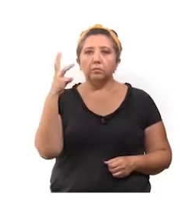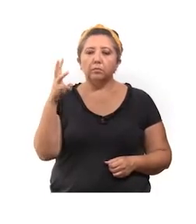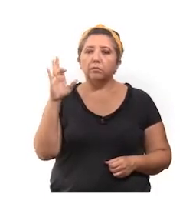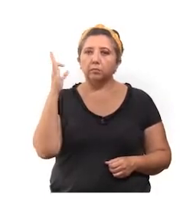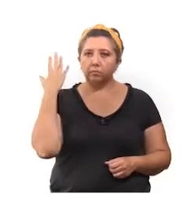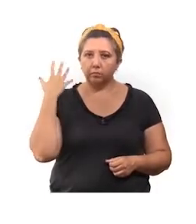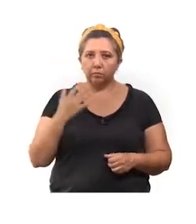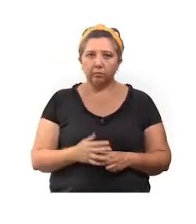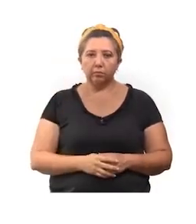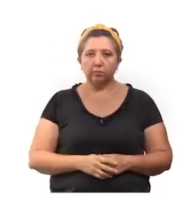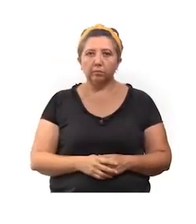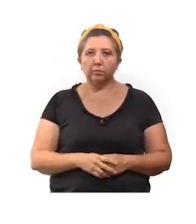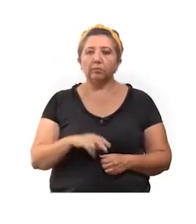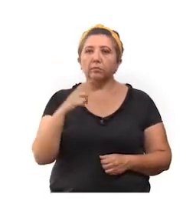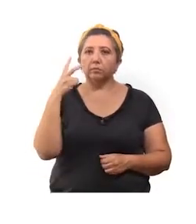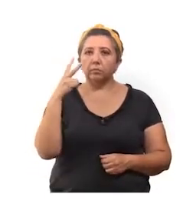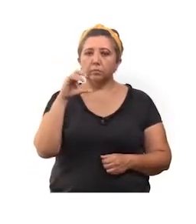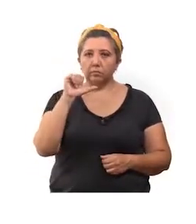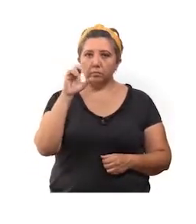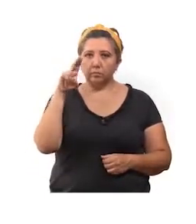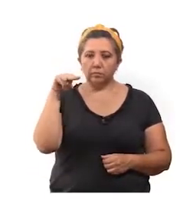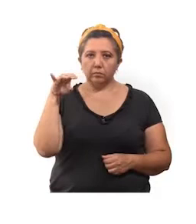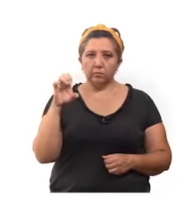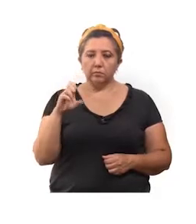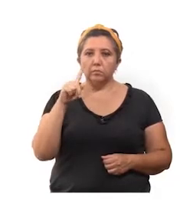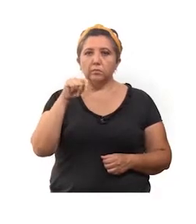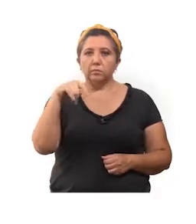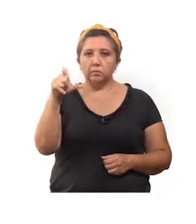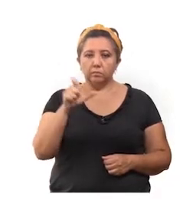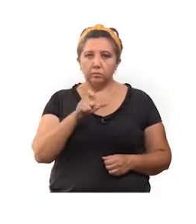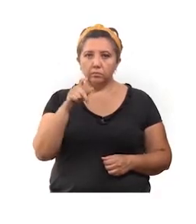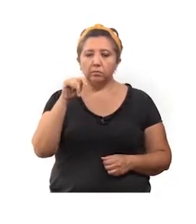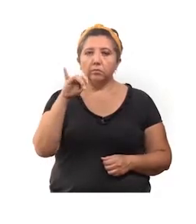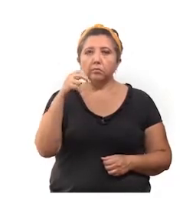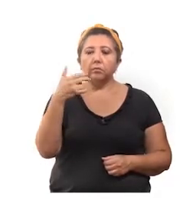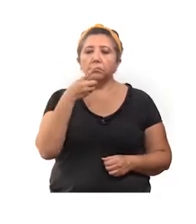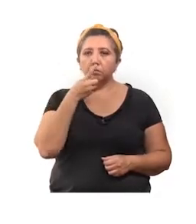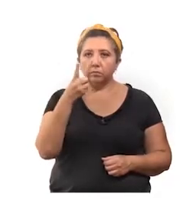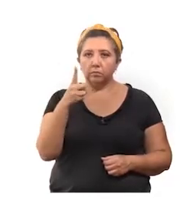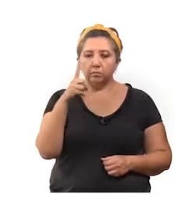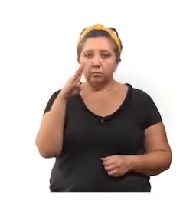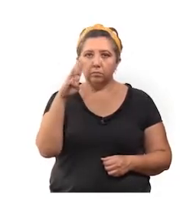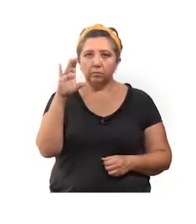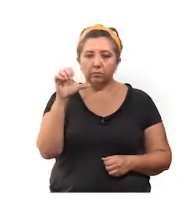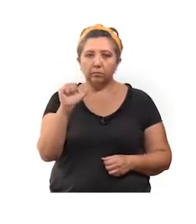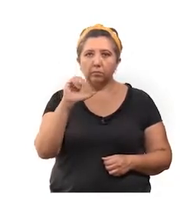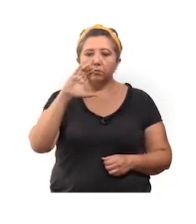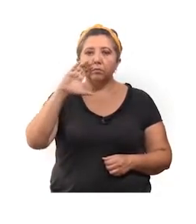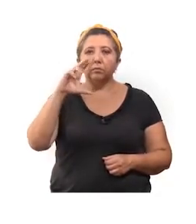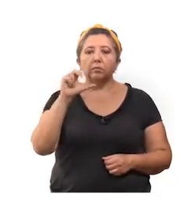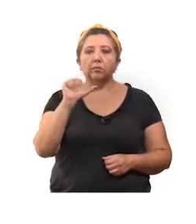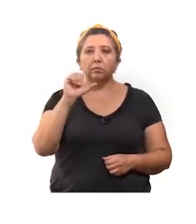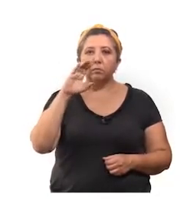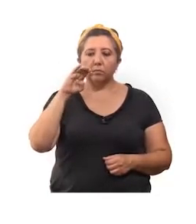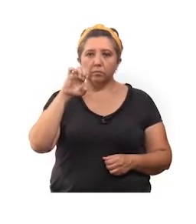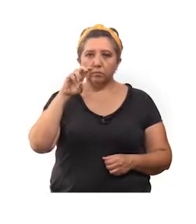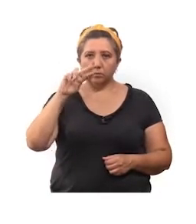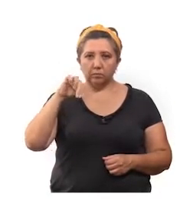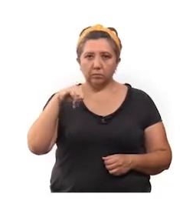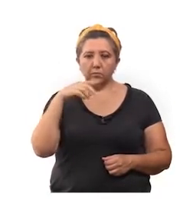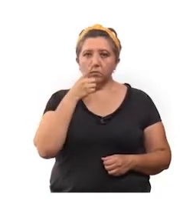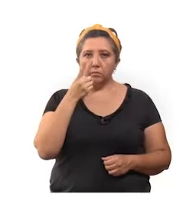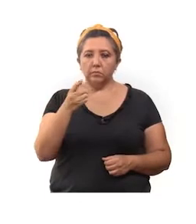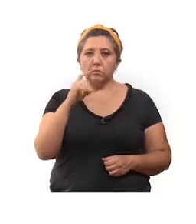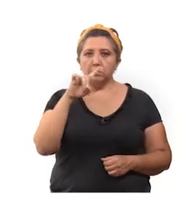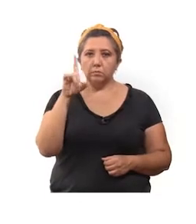foráneos. 2 en Acanqué, Oxcuscap, Tecash y Tixpehual, y 1 en Baca, Buxots, Cacalchen, Chapap,